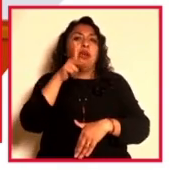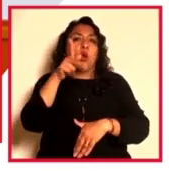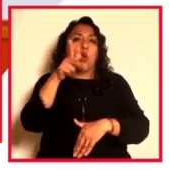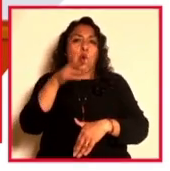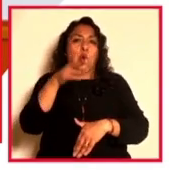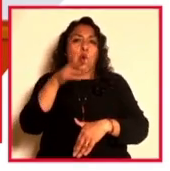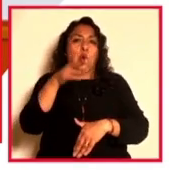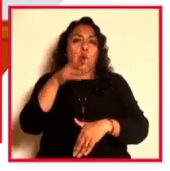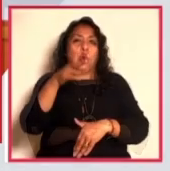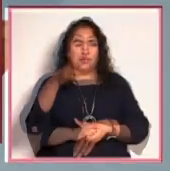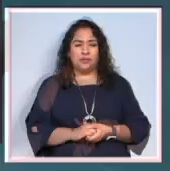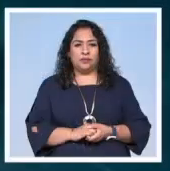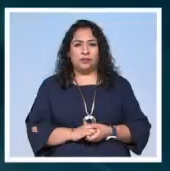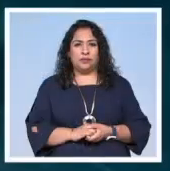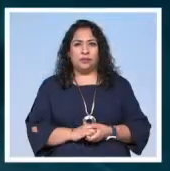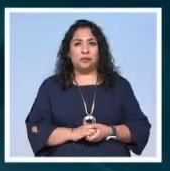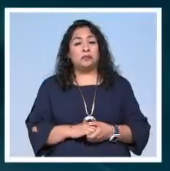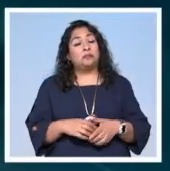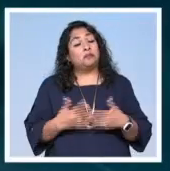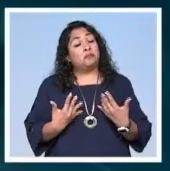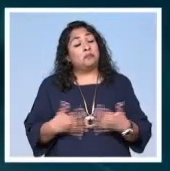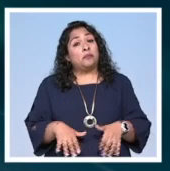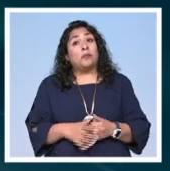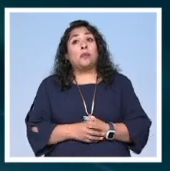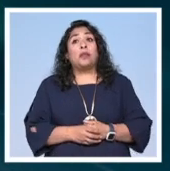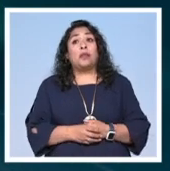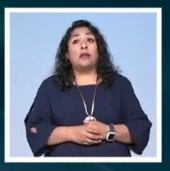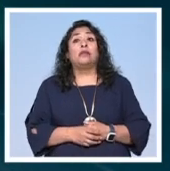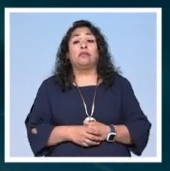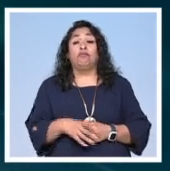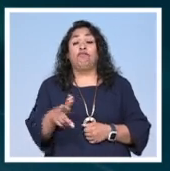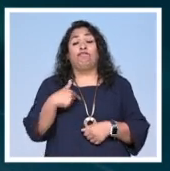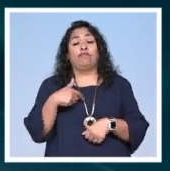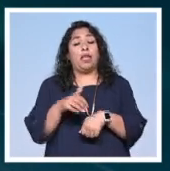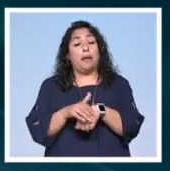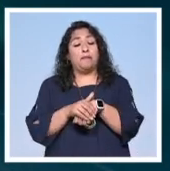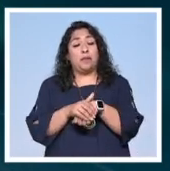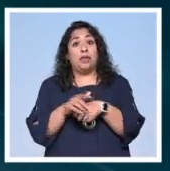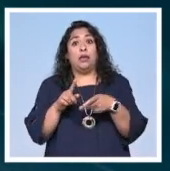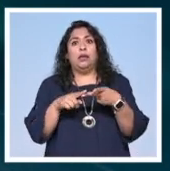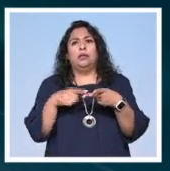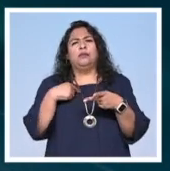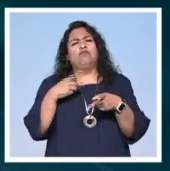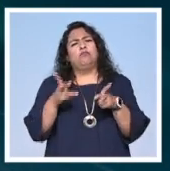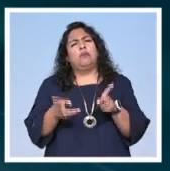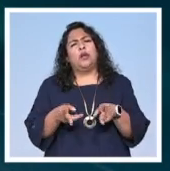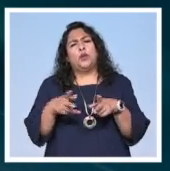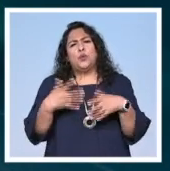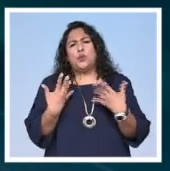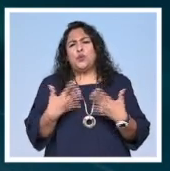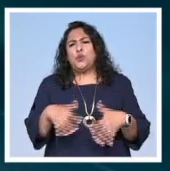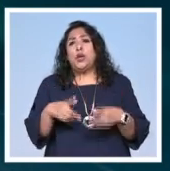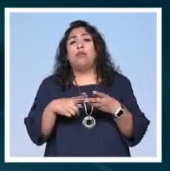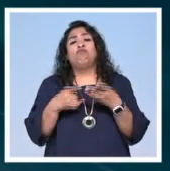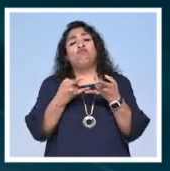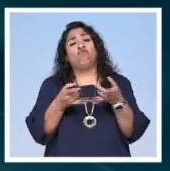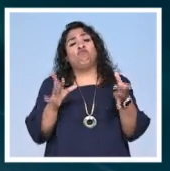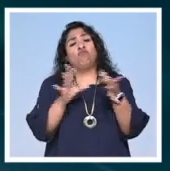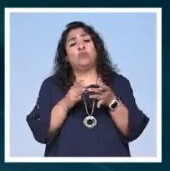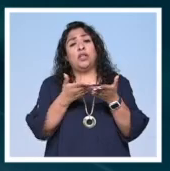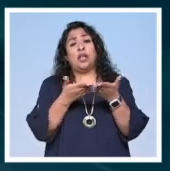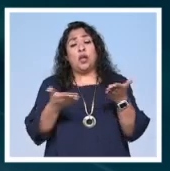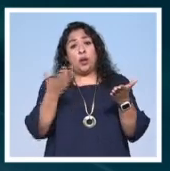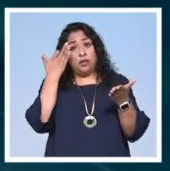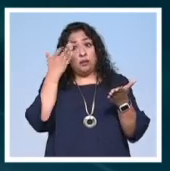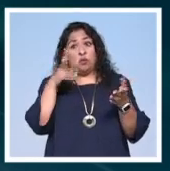Muchas gracias Bueno una una gran amiga una gran conversadora una cronista de nuestro tiempo